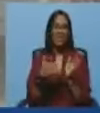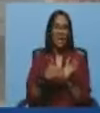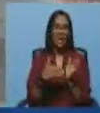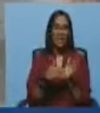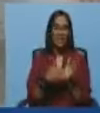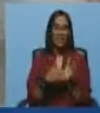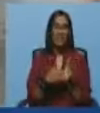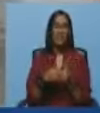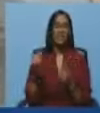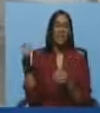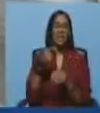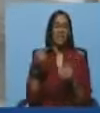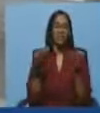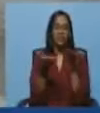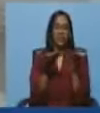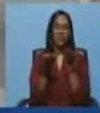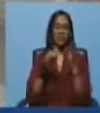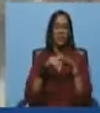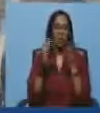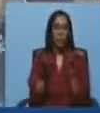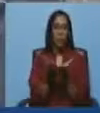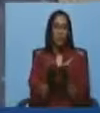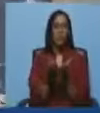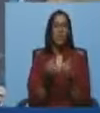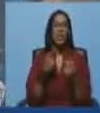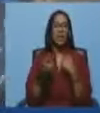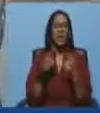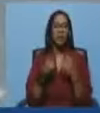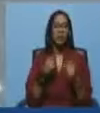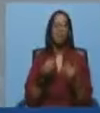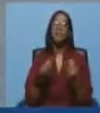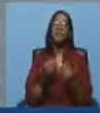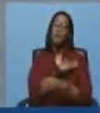denegación de servicios en el mundo entero. Es más, la cosa es tan candela,